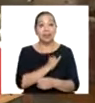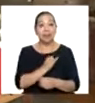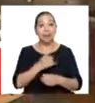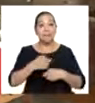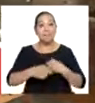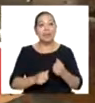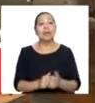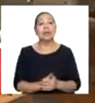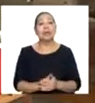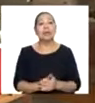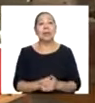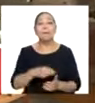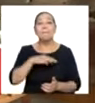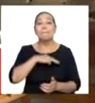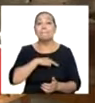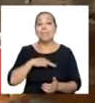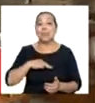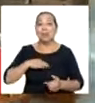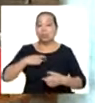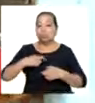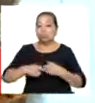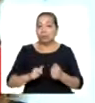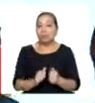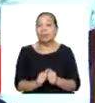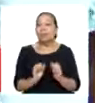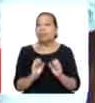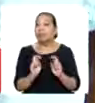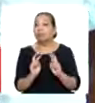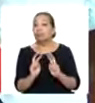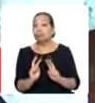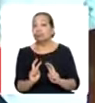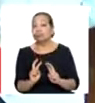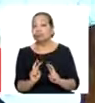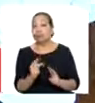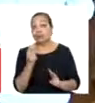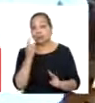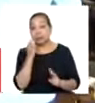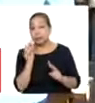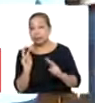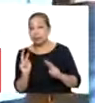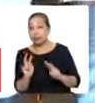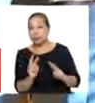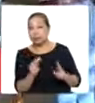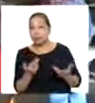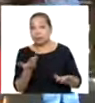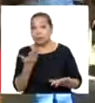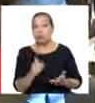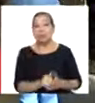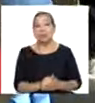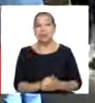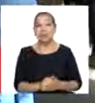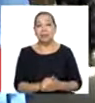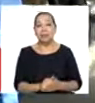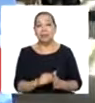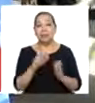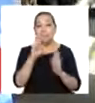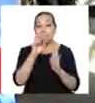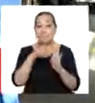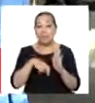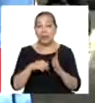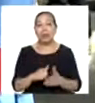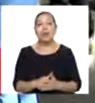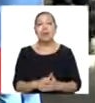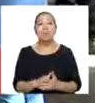de la Producción del Ministerio de la Producción. Y lo que vamos a conocer a continuación es un poco acerca de este programa